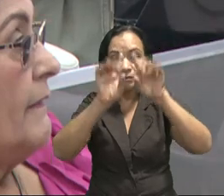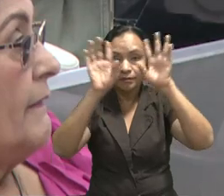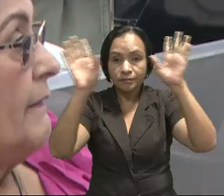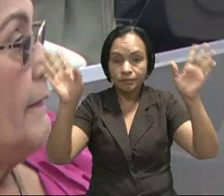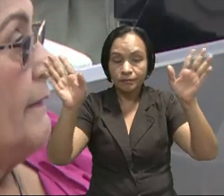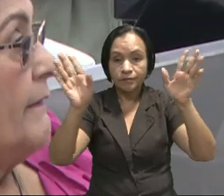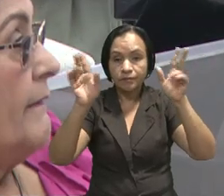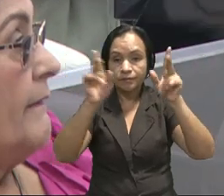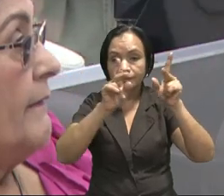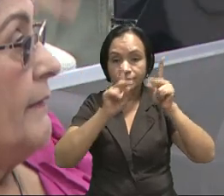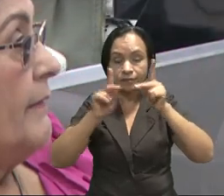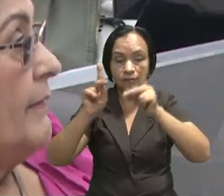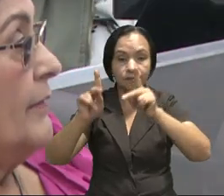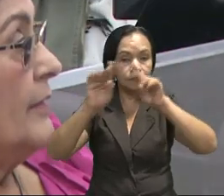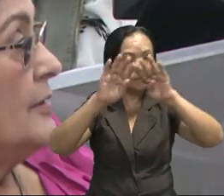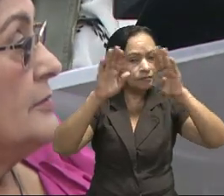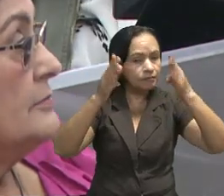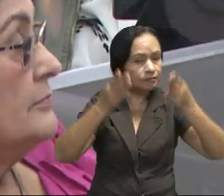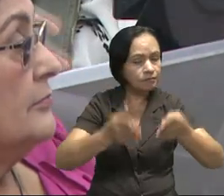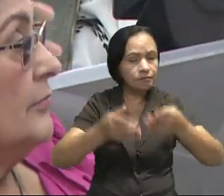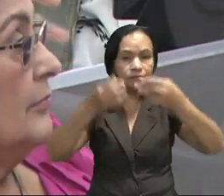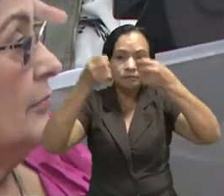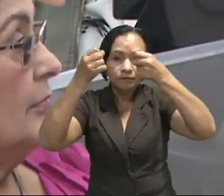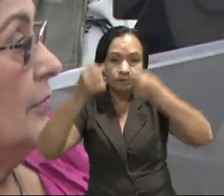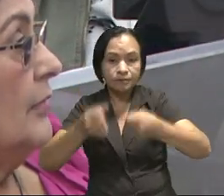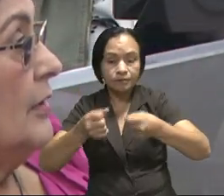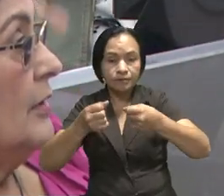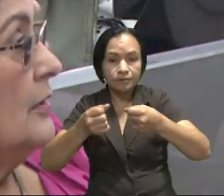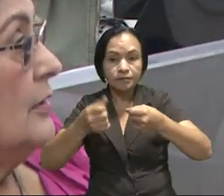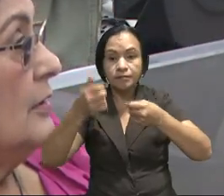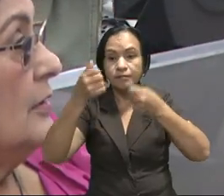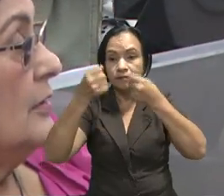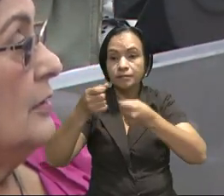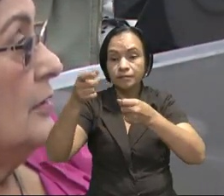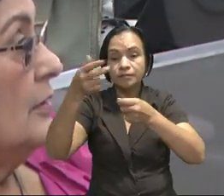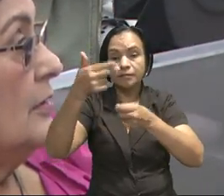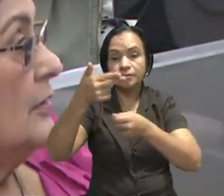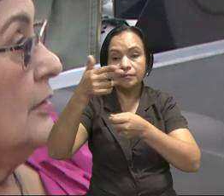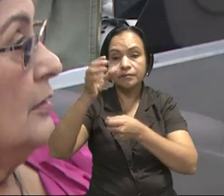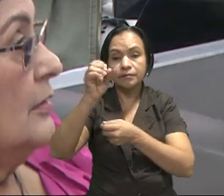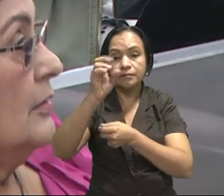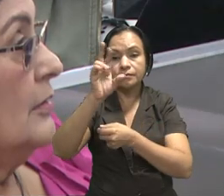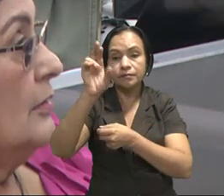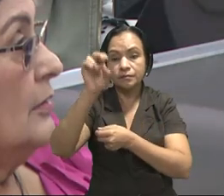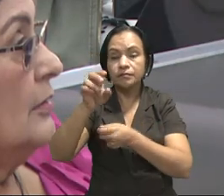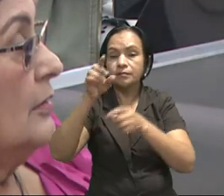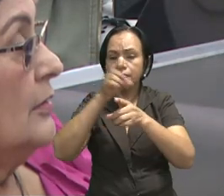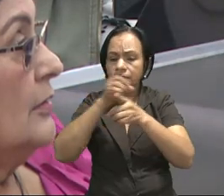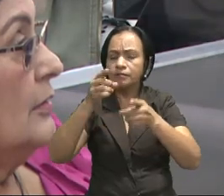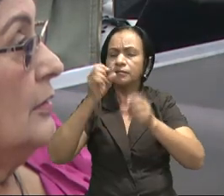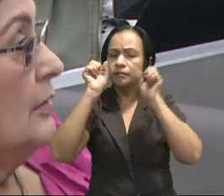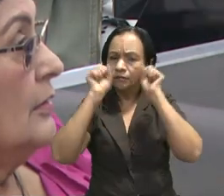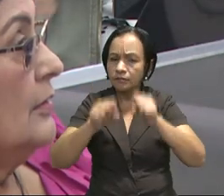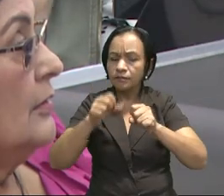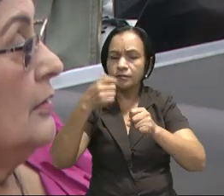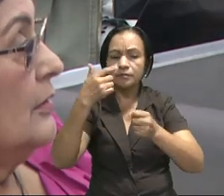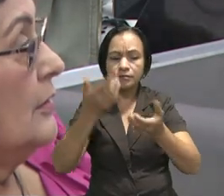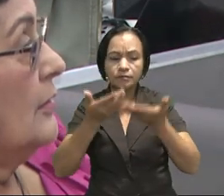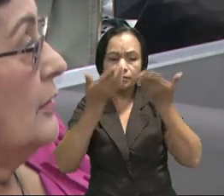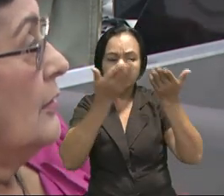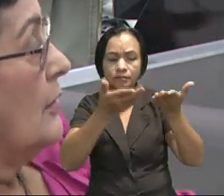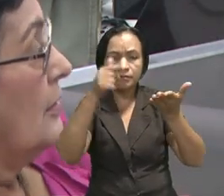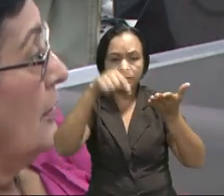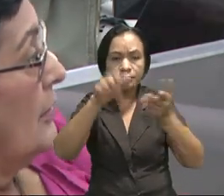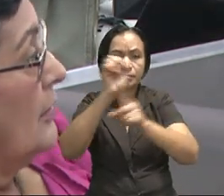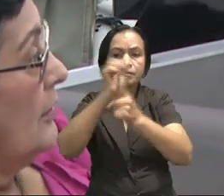que personas, mujeres y hombres como el Chocorrón Buitrago merecen con creces el reconocimiento de